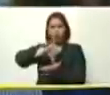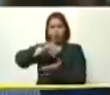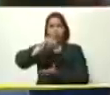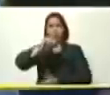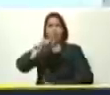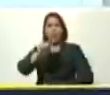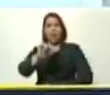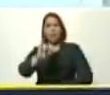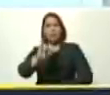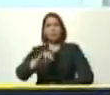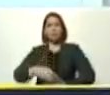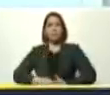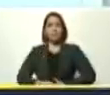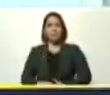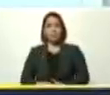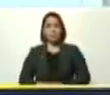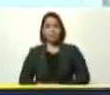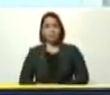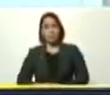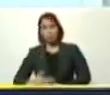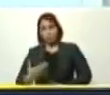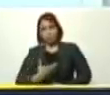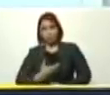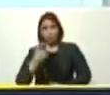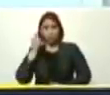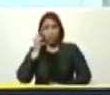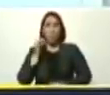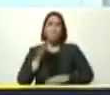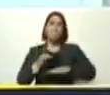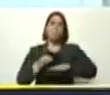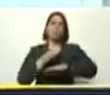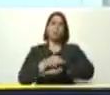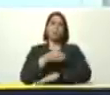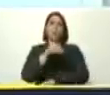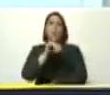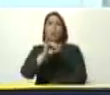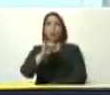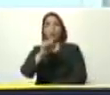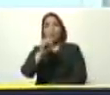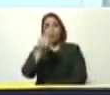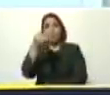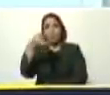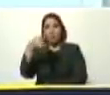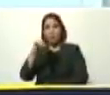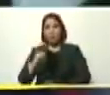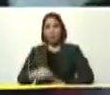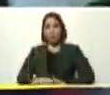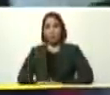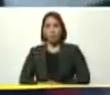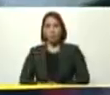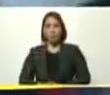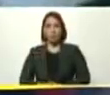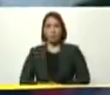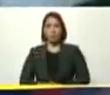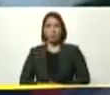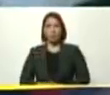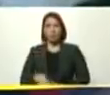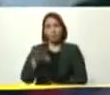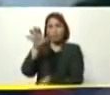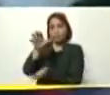Romera. Y la alcaldesa del municipio Díaz, allá en San Juan Bautista, de Nueva